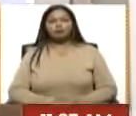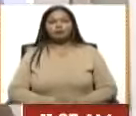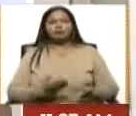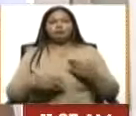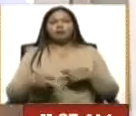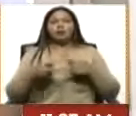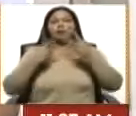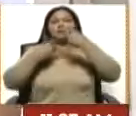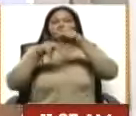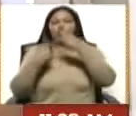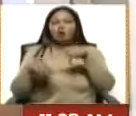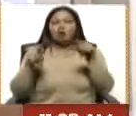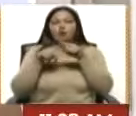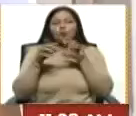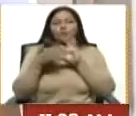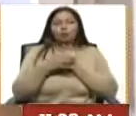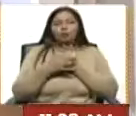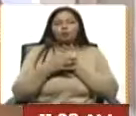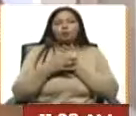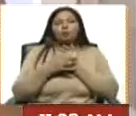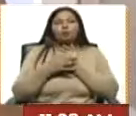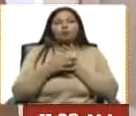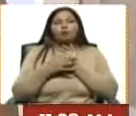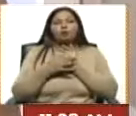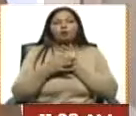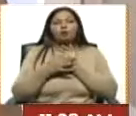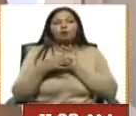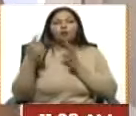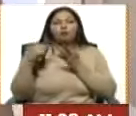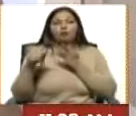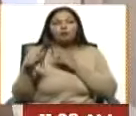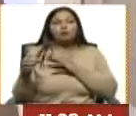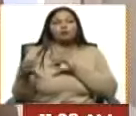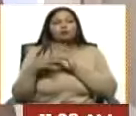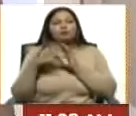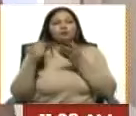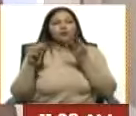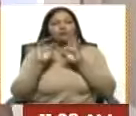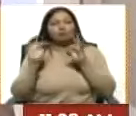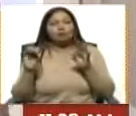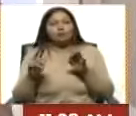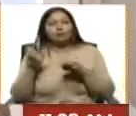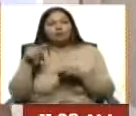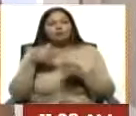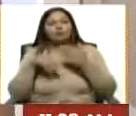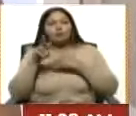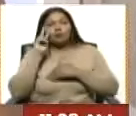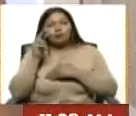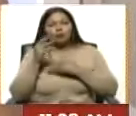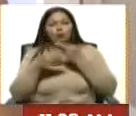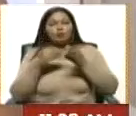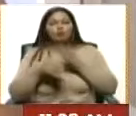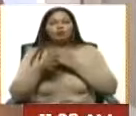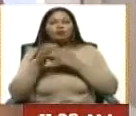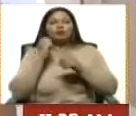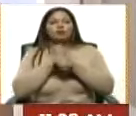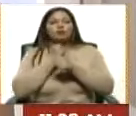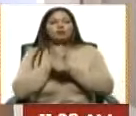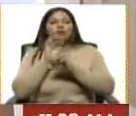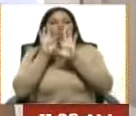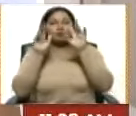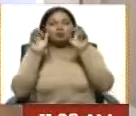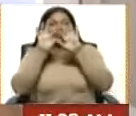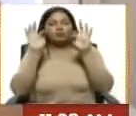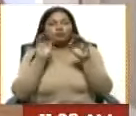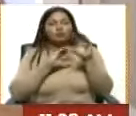pero al mismo tiempo sale en vivo por los medios convencionales. Bueno, vamos a ver cómo se sigue trabajando esa nueva forma de comunicación. A la